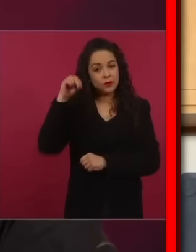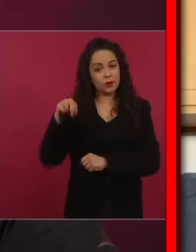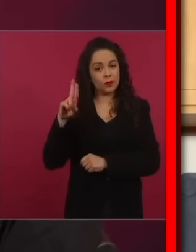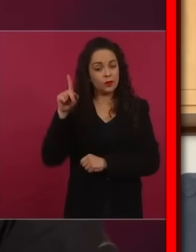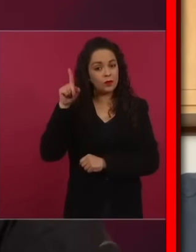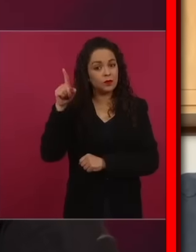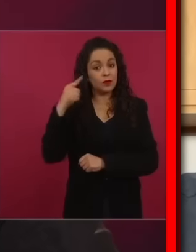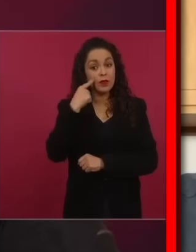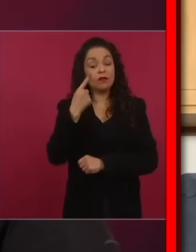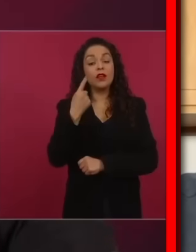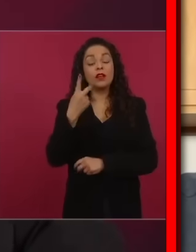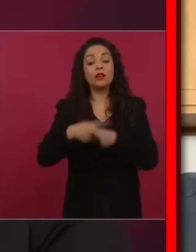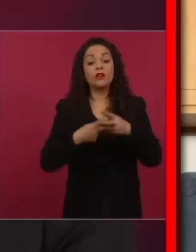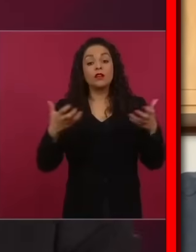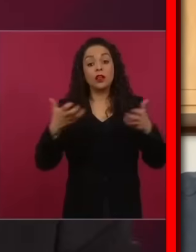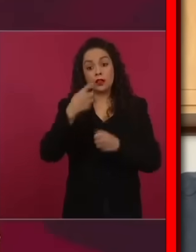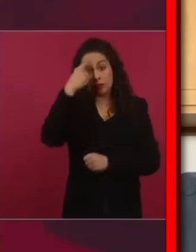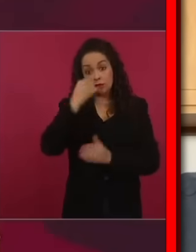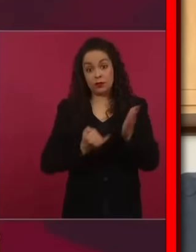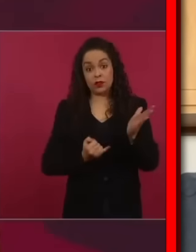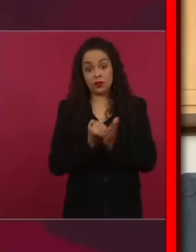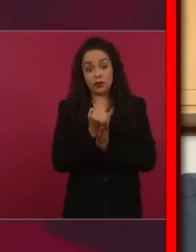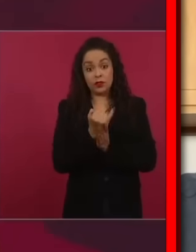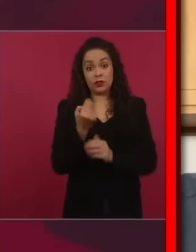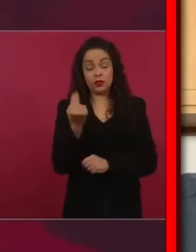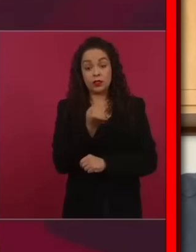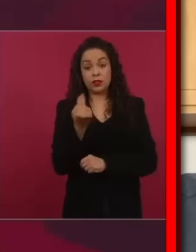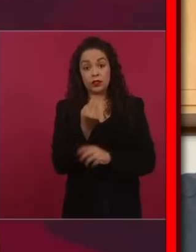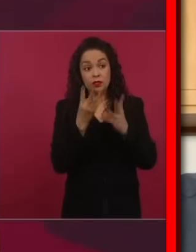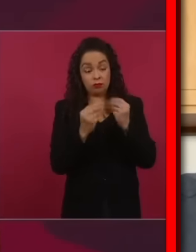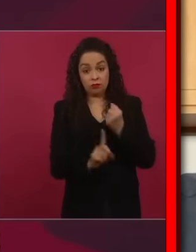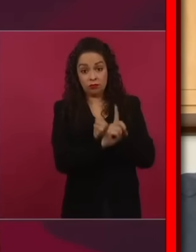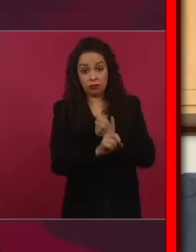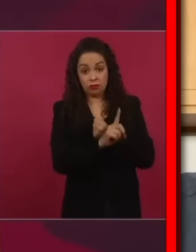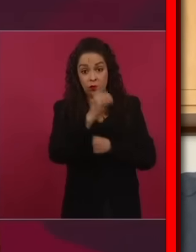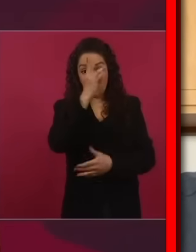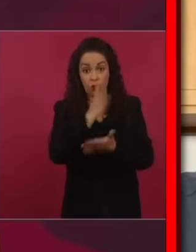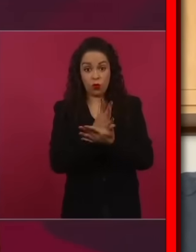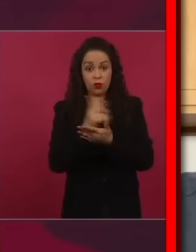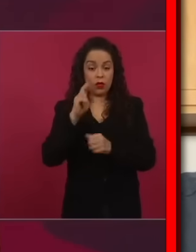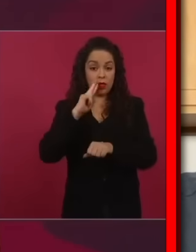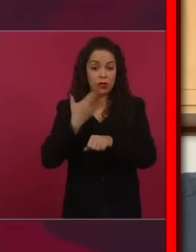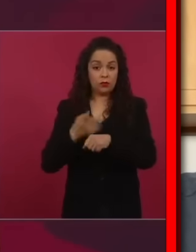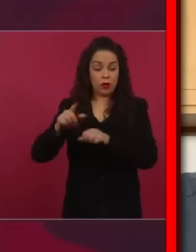fondo no solo el consejo de seguridad de Naciones Unidas